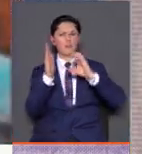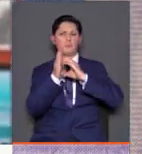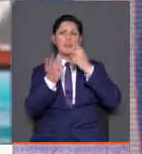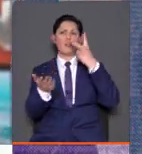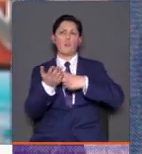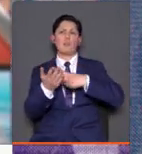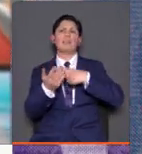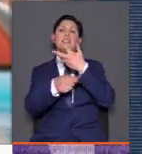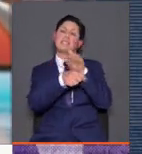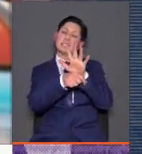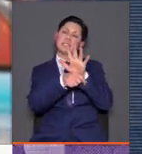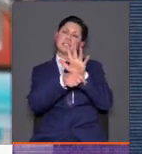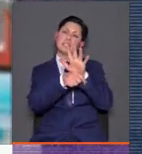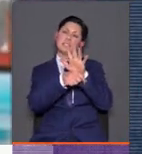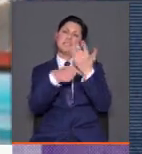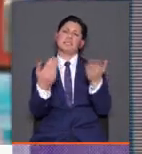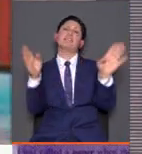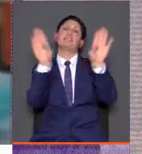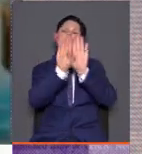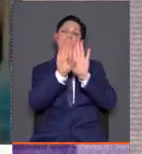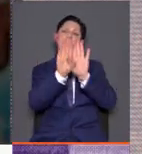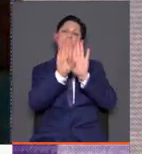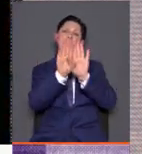2015. Cerramos este ciclo.